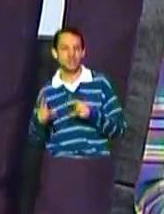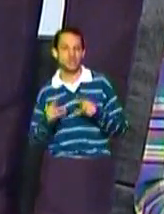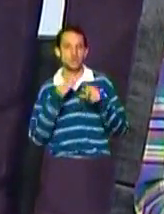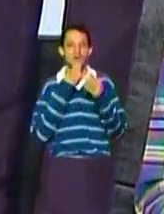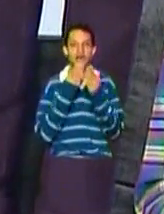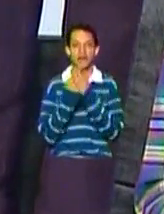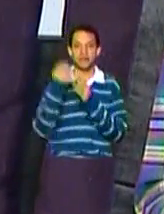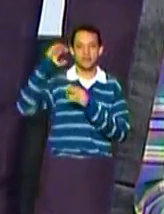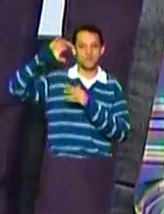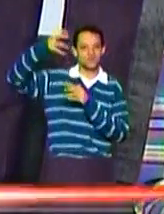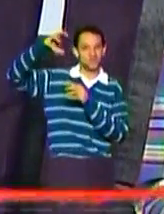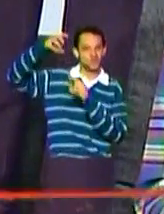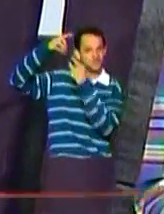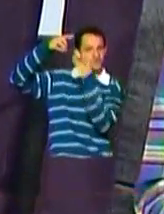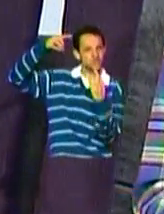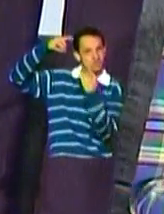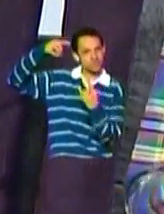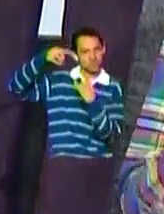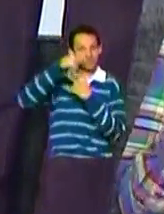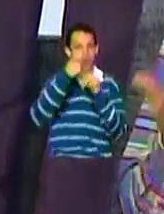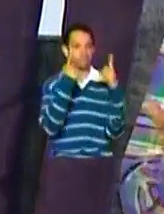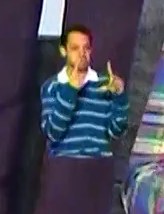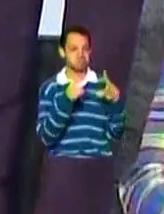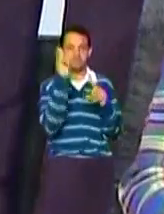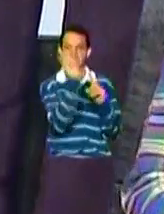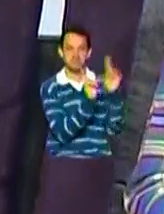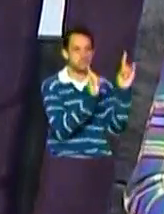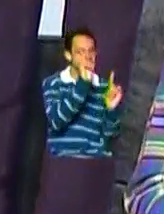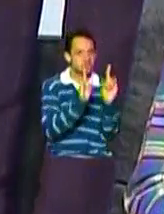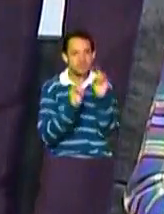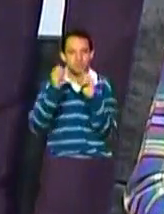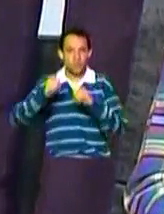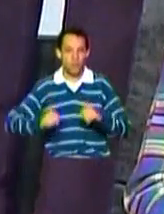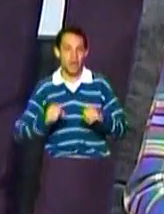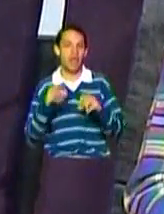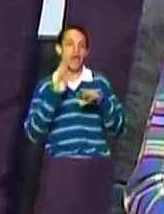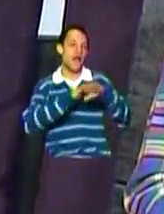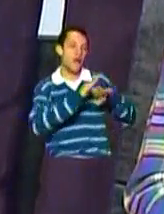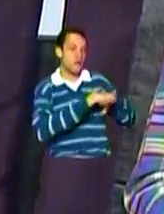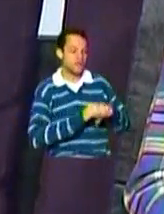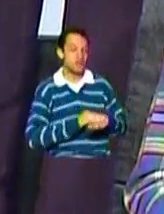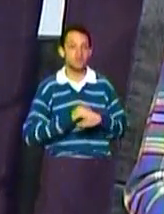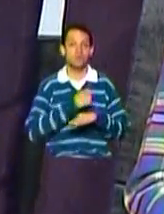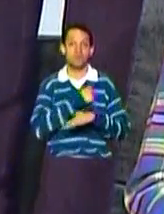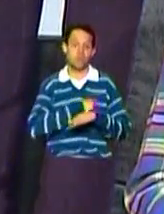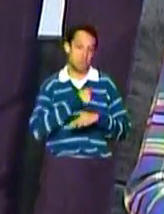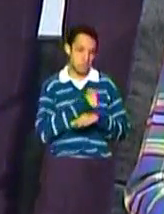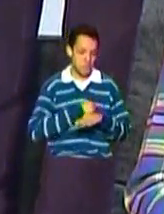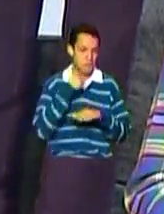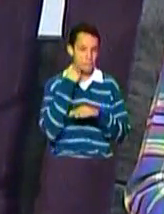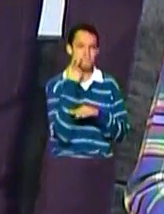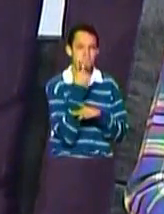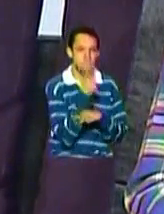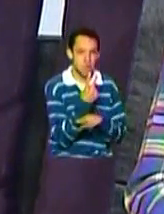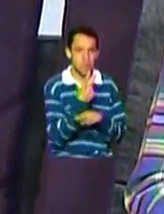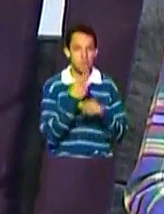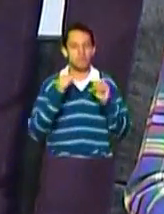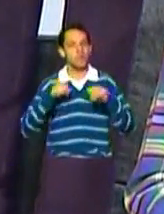satelital de Telecafé. También ustedes pueden invitar a muchas personas para que nos vean con